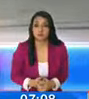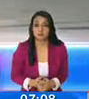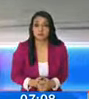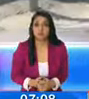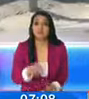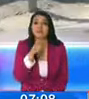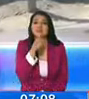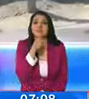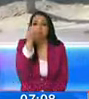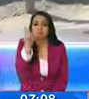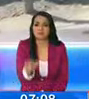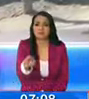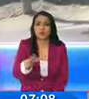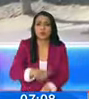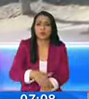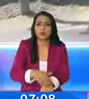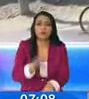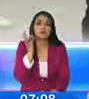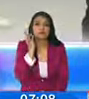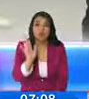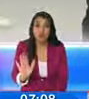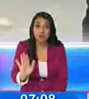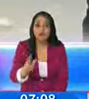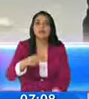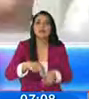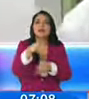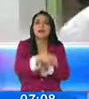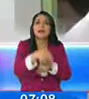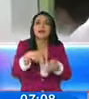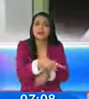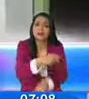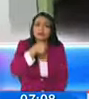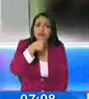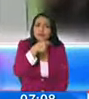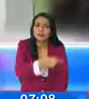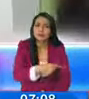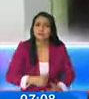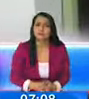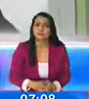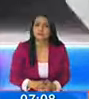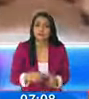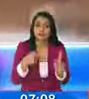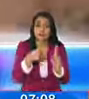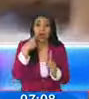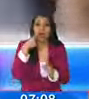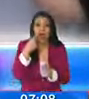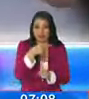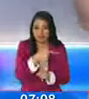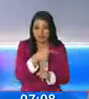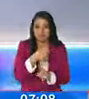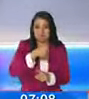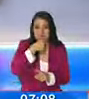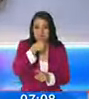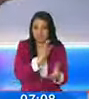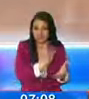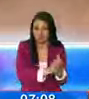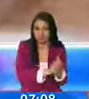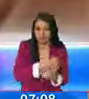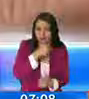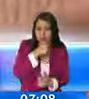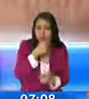hechos como coautora la nieta de una de las víctimas. Carmelo Holguín, de 80 años de edad, esposo de la fallecida, también fue